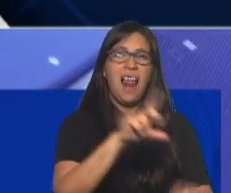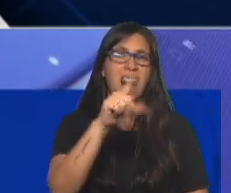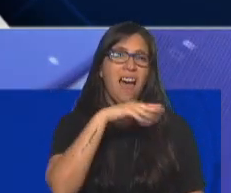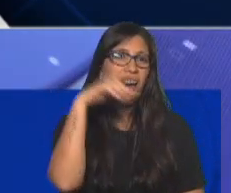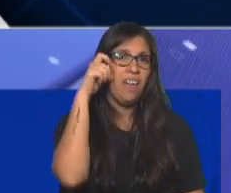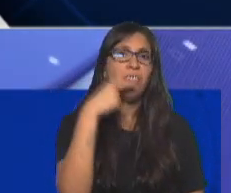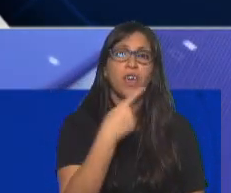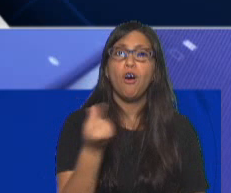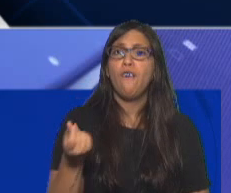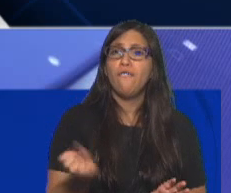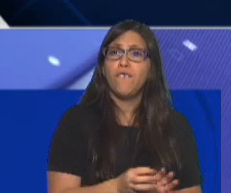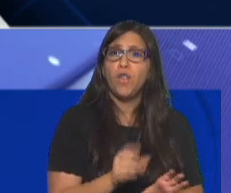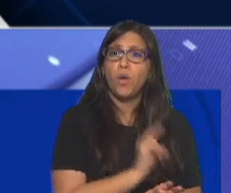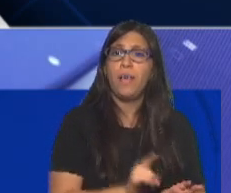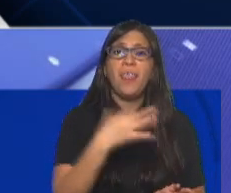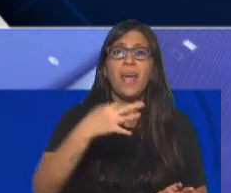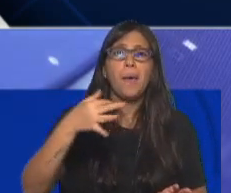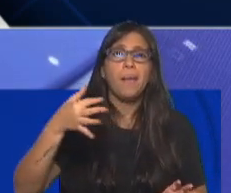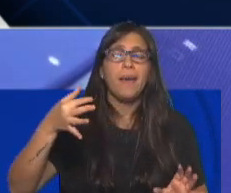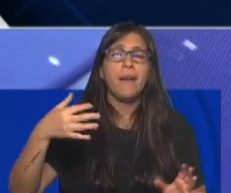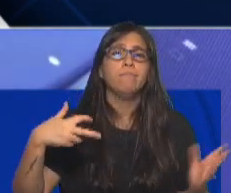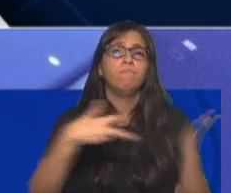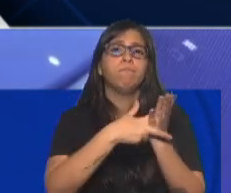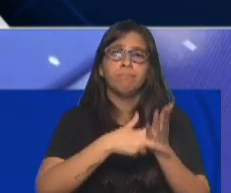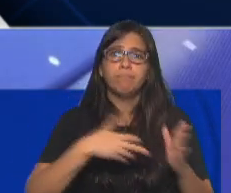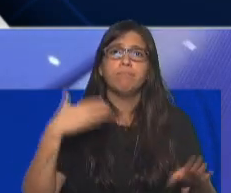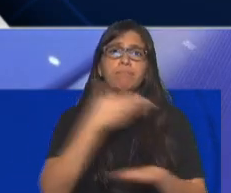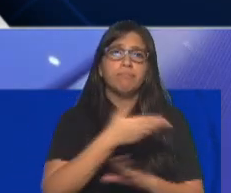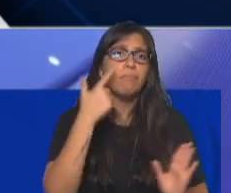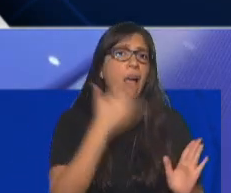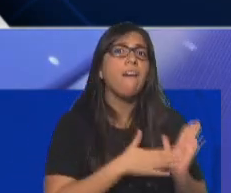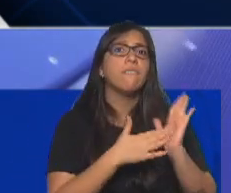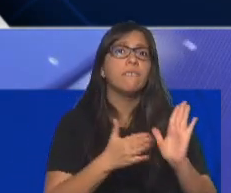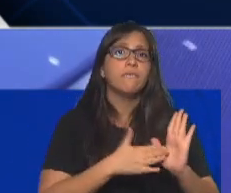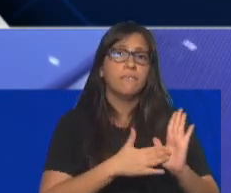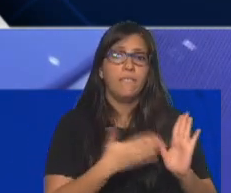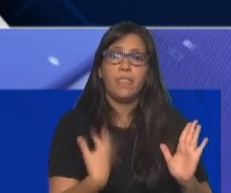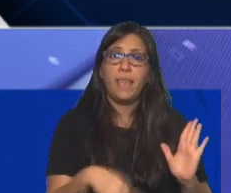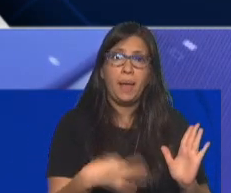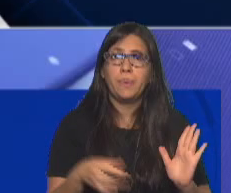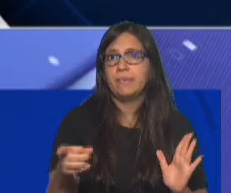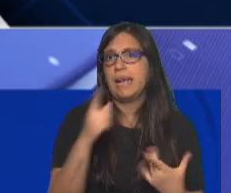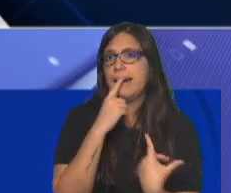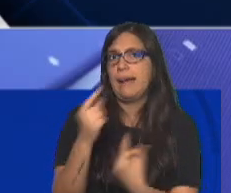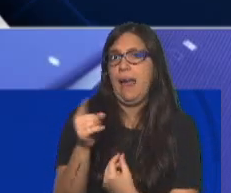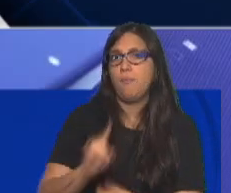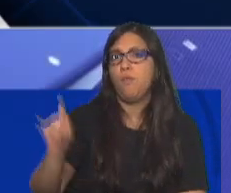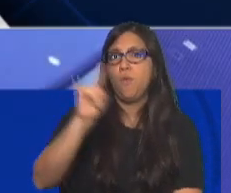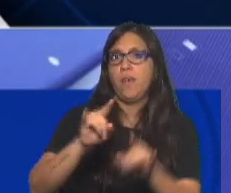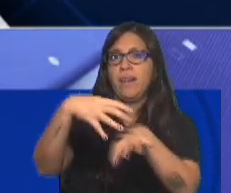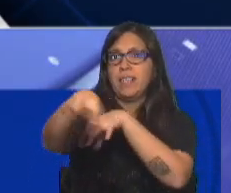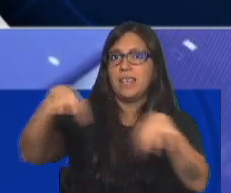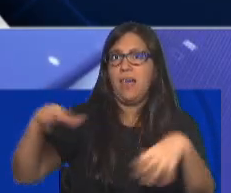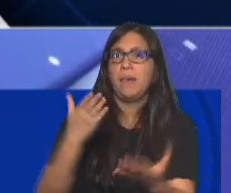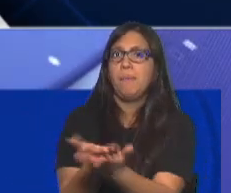fondos universitarios deben ser auditados ratifica de esta manera el reclamo que hace justamente a las distintas casas de altos estudios en el